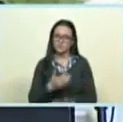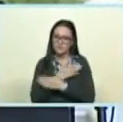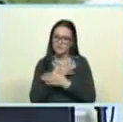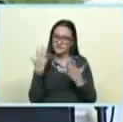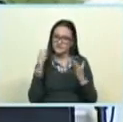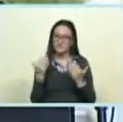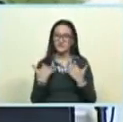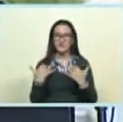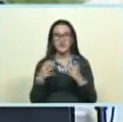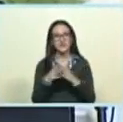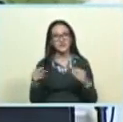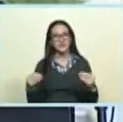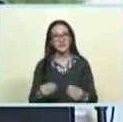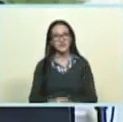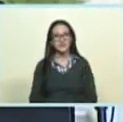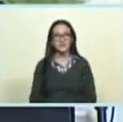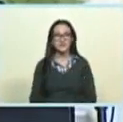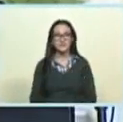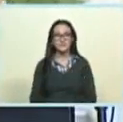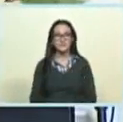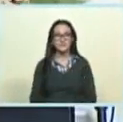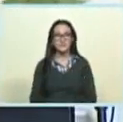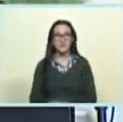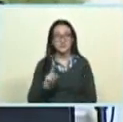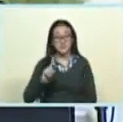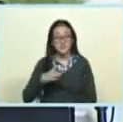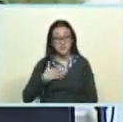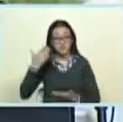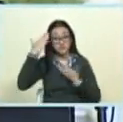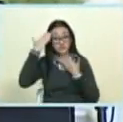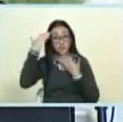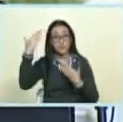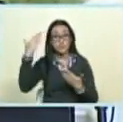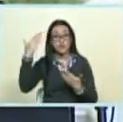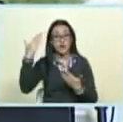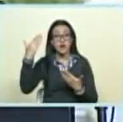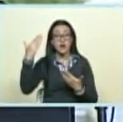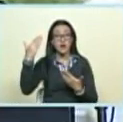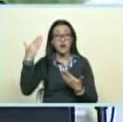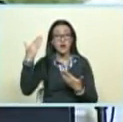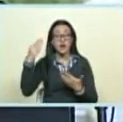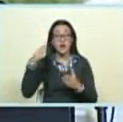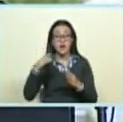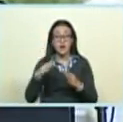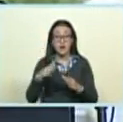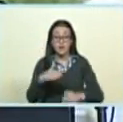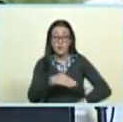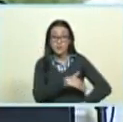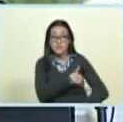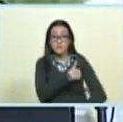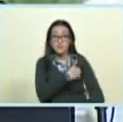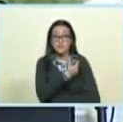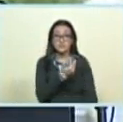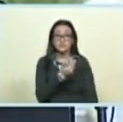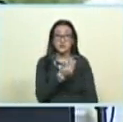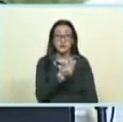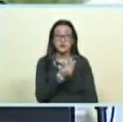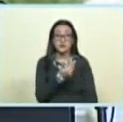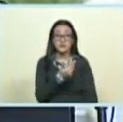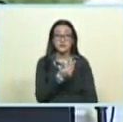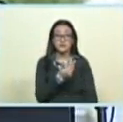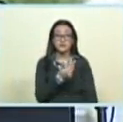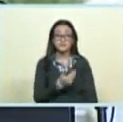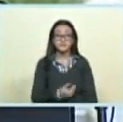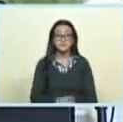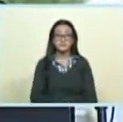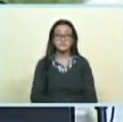felicito, muchachos. También quiero decir y saludar a nivel universitario. Quiero que le